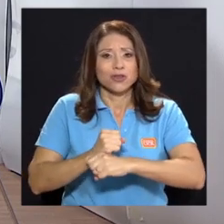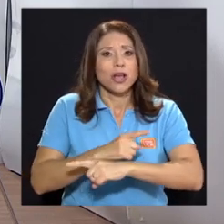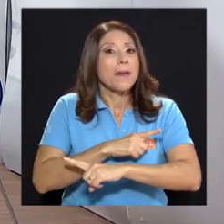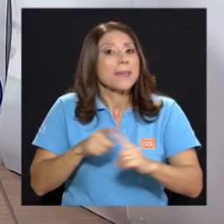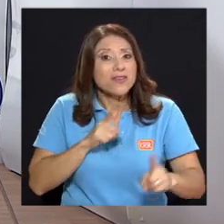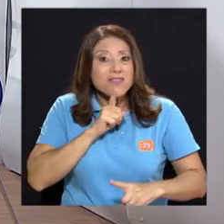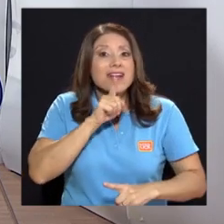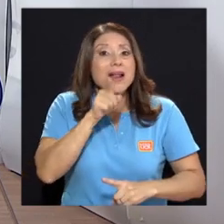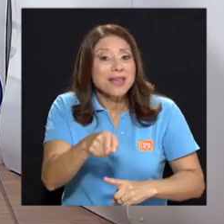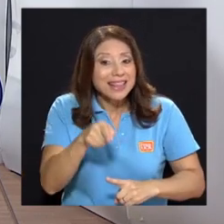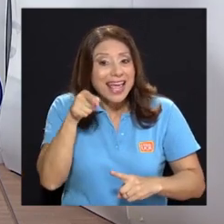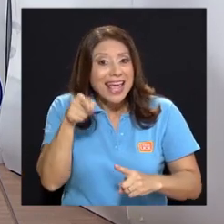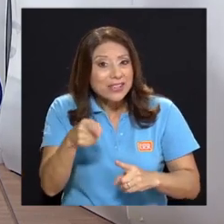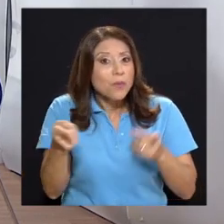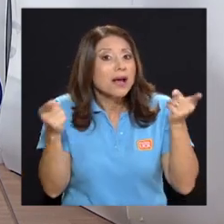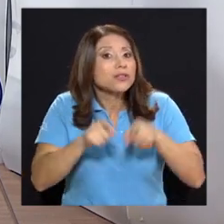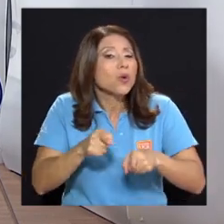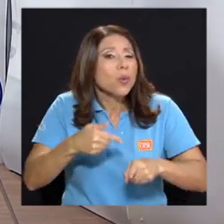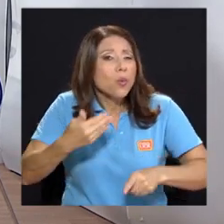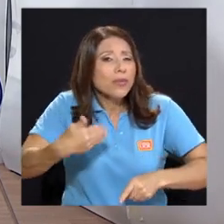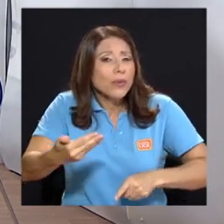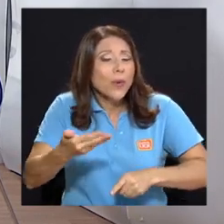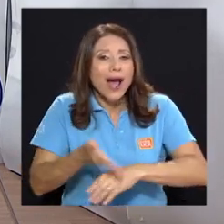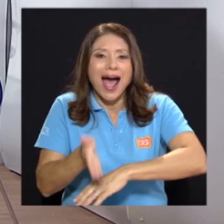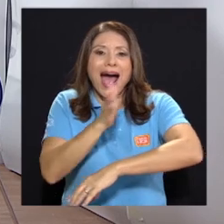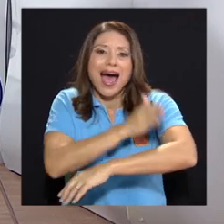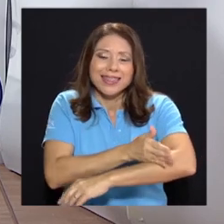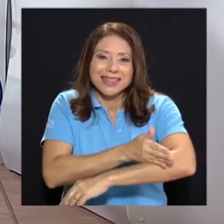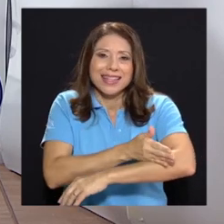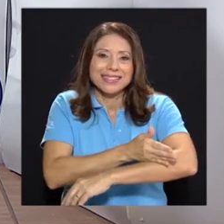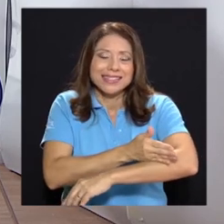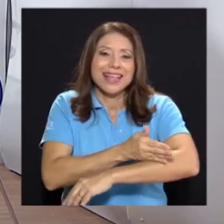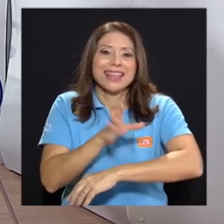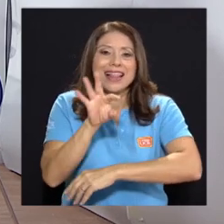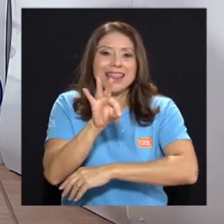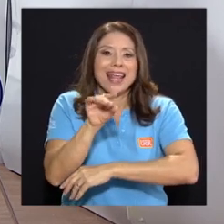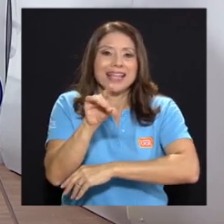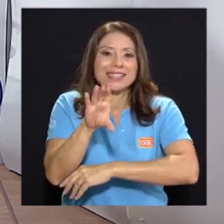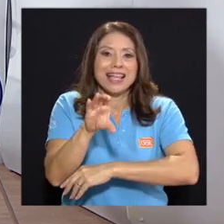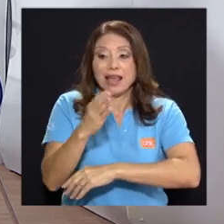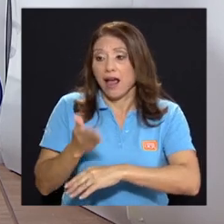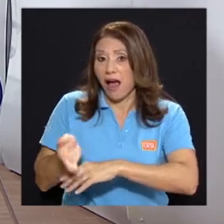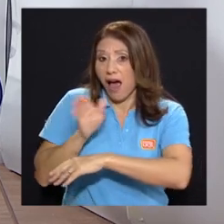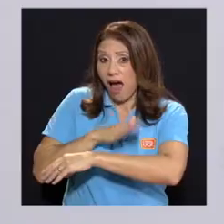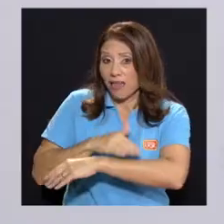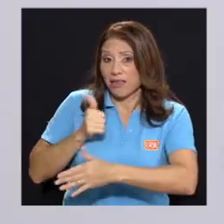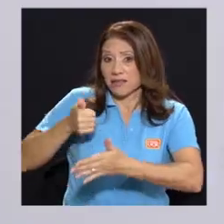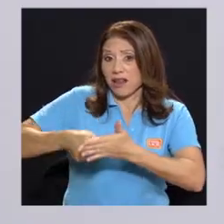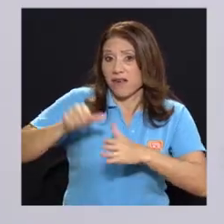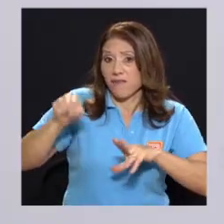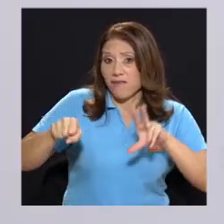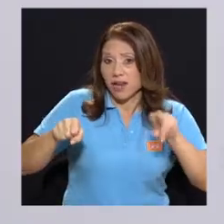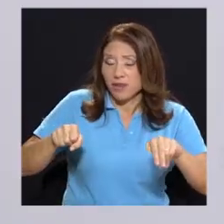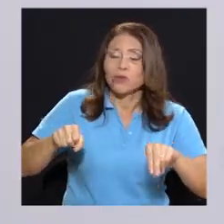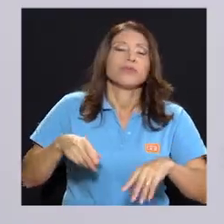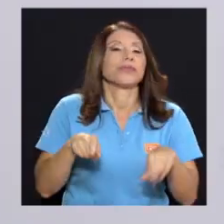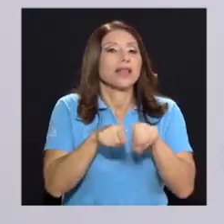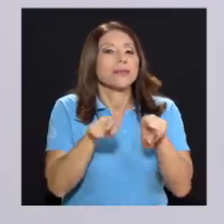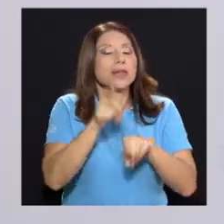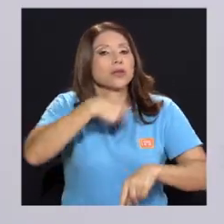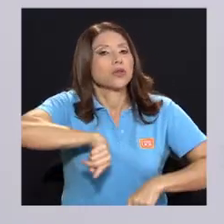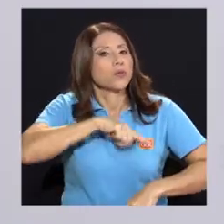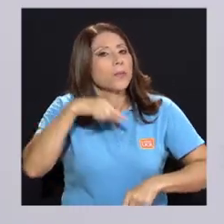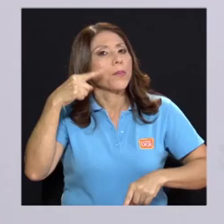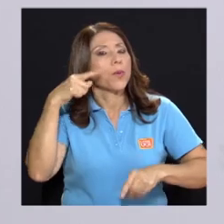del test antes del referéndum y ahora otra cosa dijimos porque podemos hacer y ahí trabajamos con una